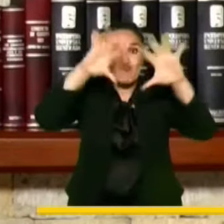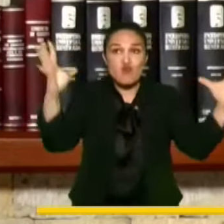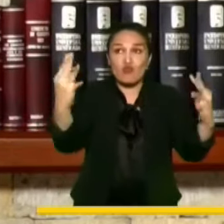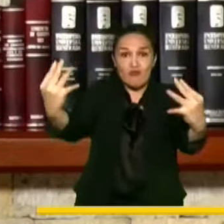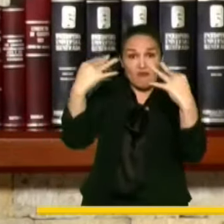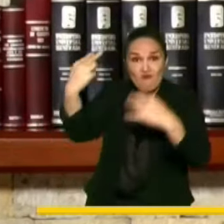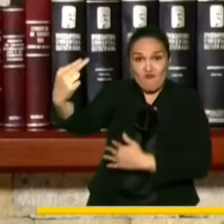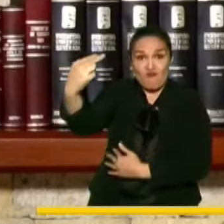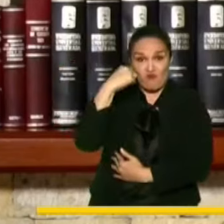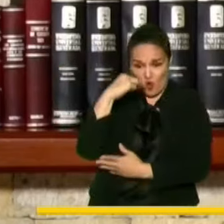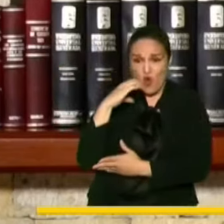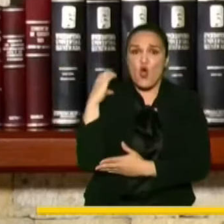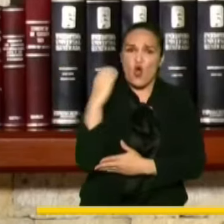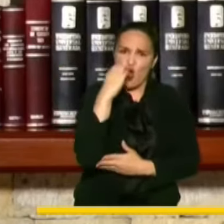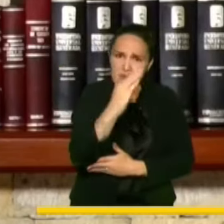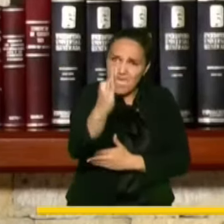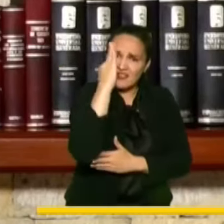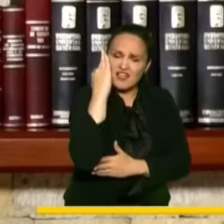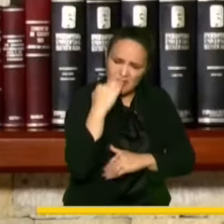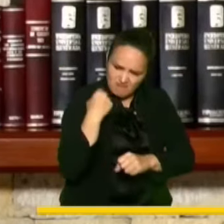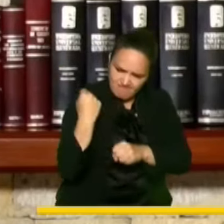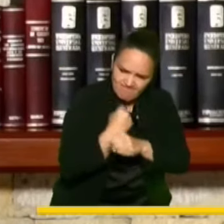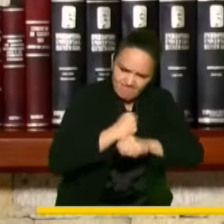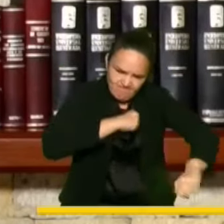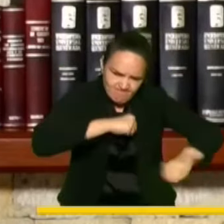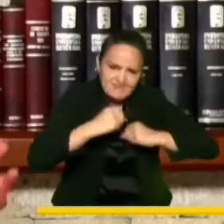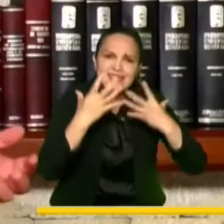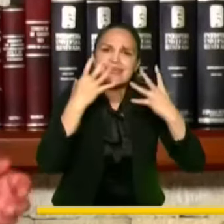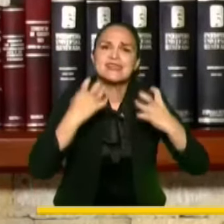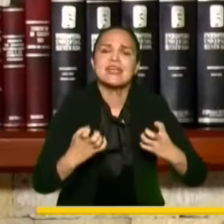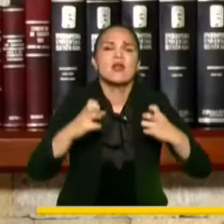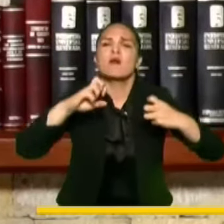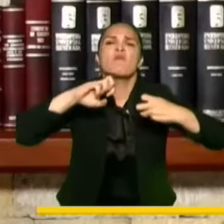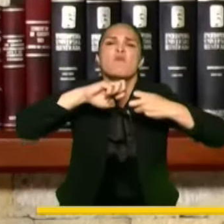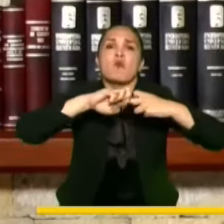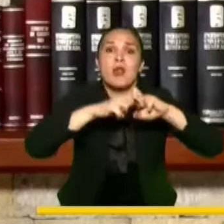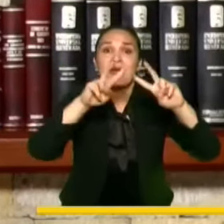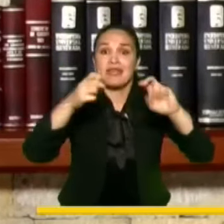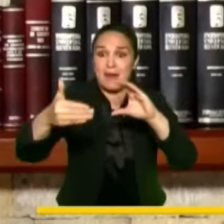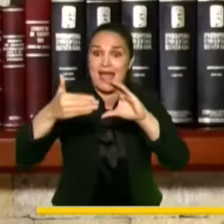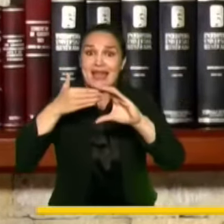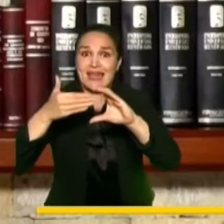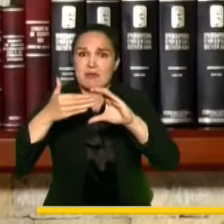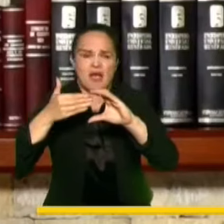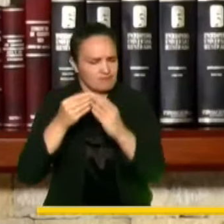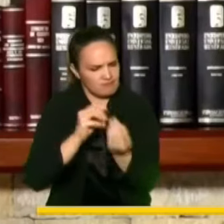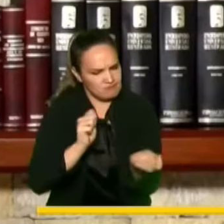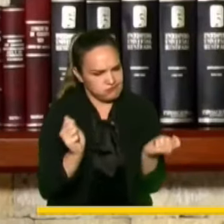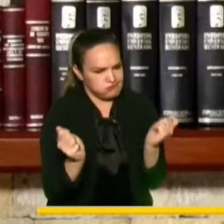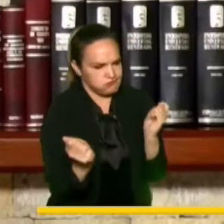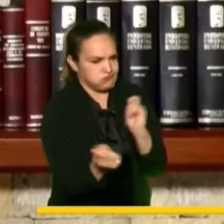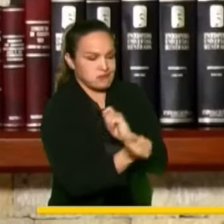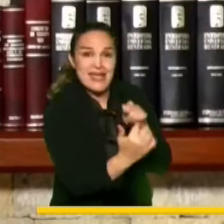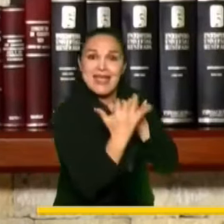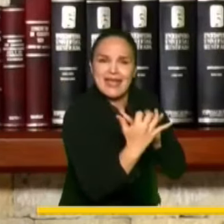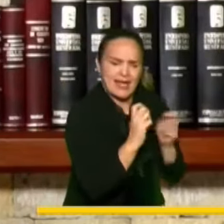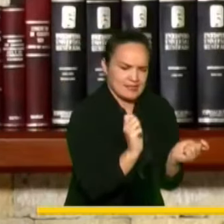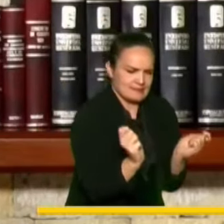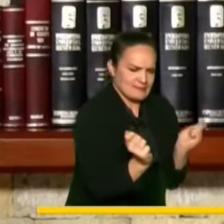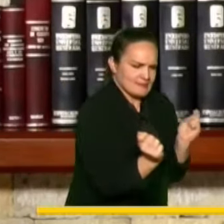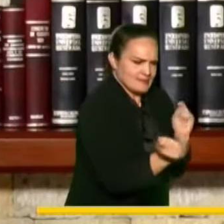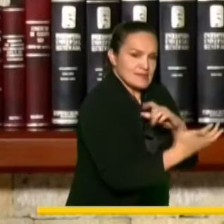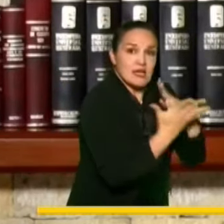superar los principales problemas de la humanidad, la crisis climática y la guerra. Hemos estado en la